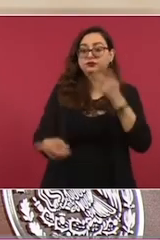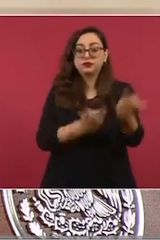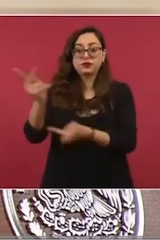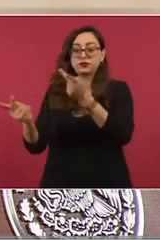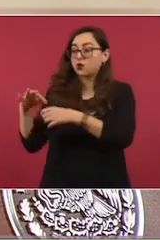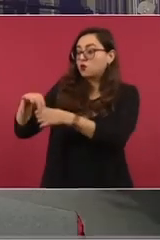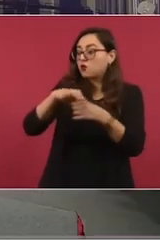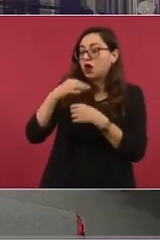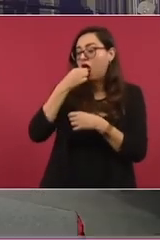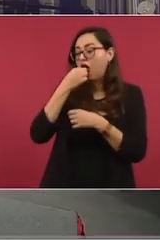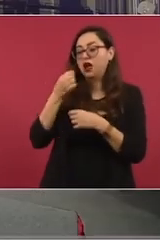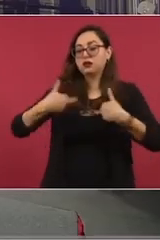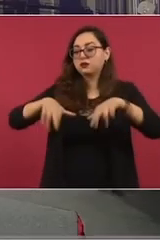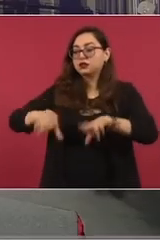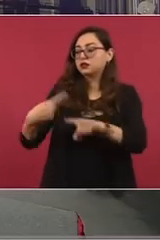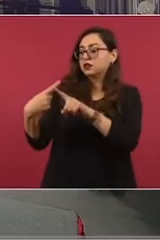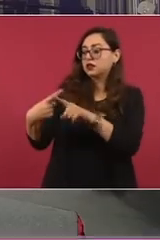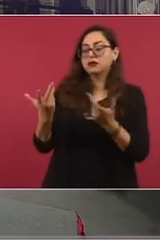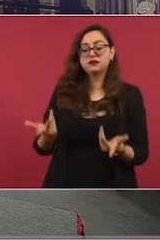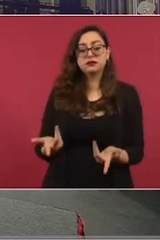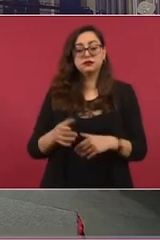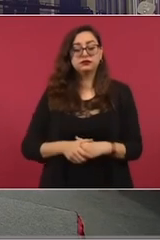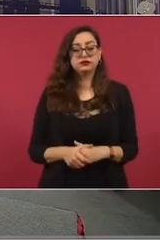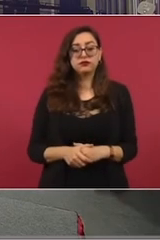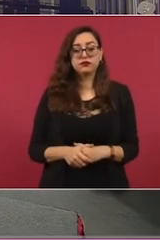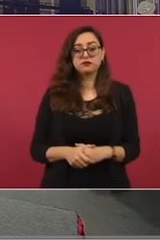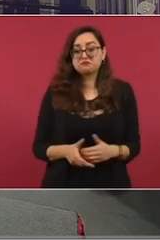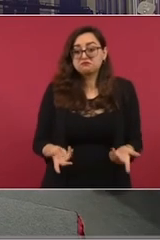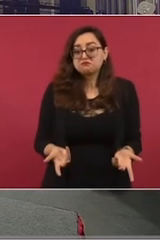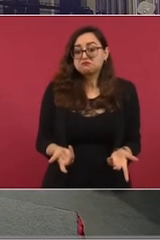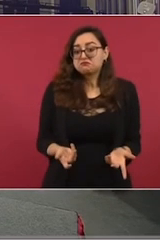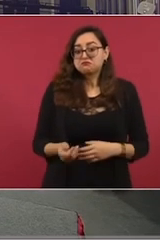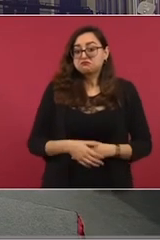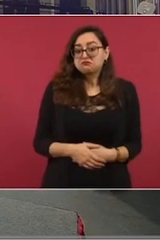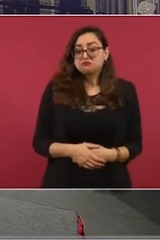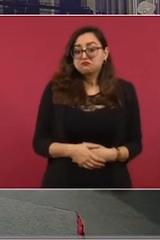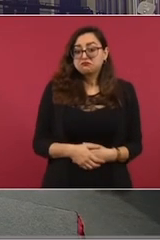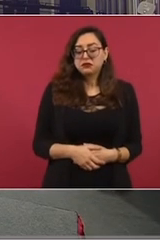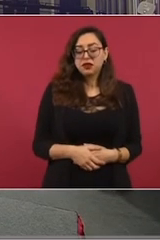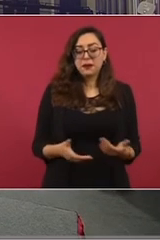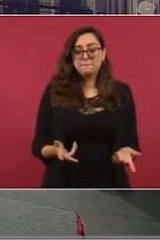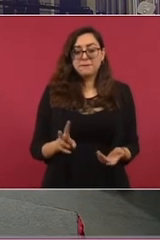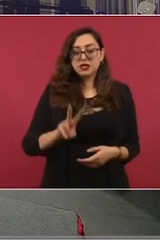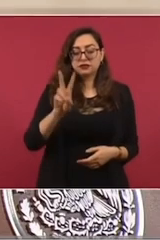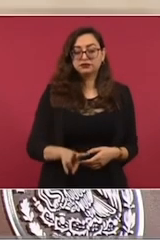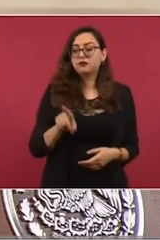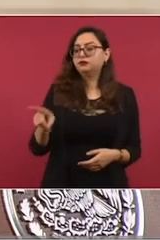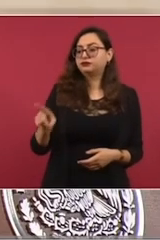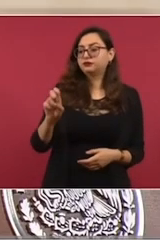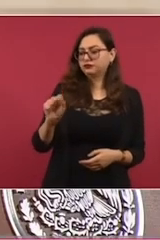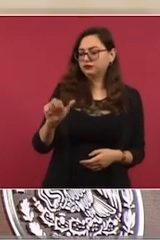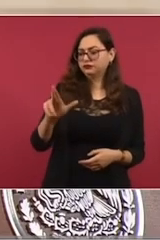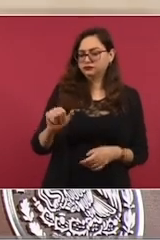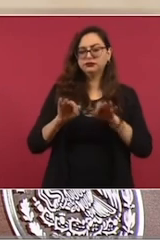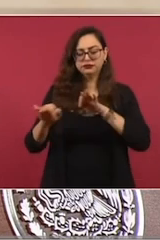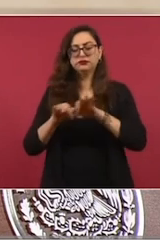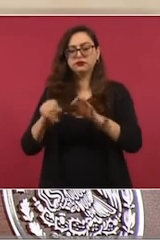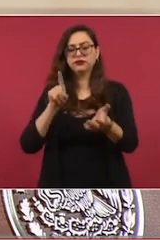un un consenso y este y la verdad que aunque Sara trabaja en un